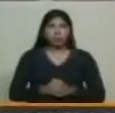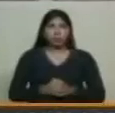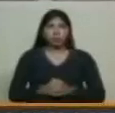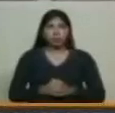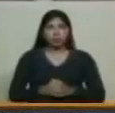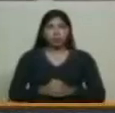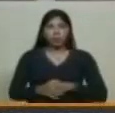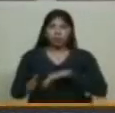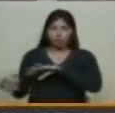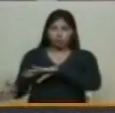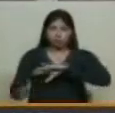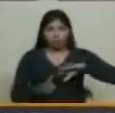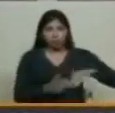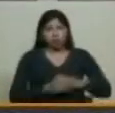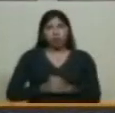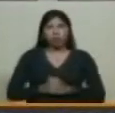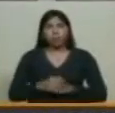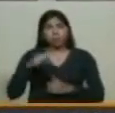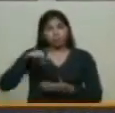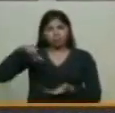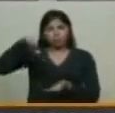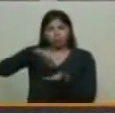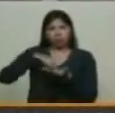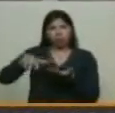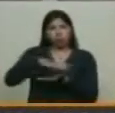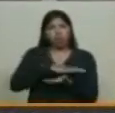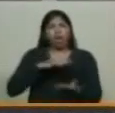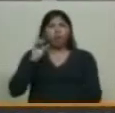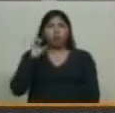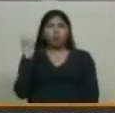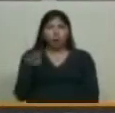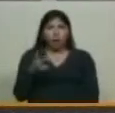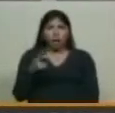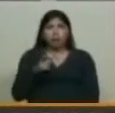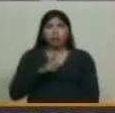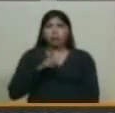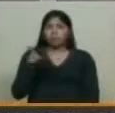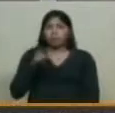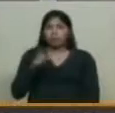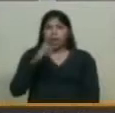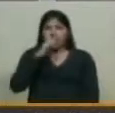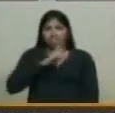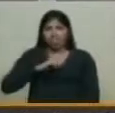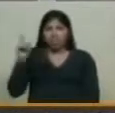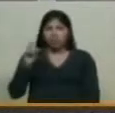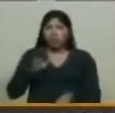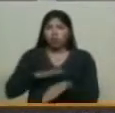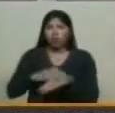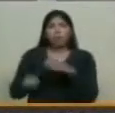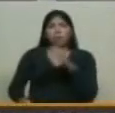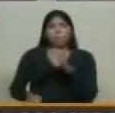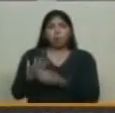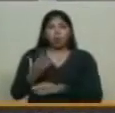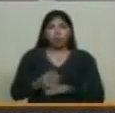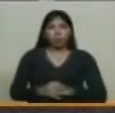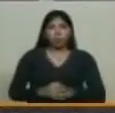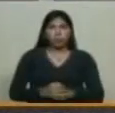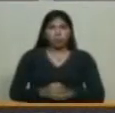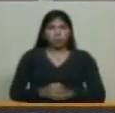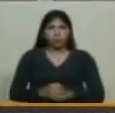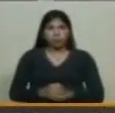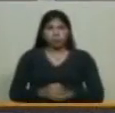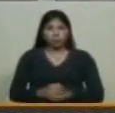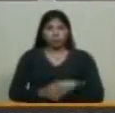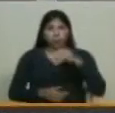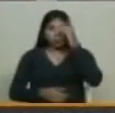Y la ciudad de Guarenas está de aniversario y las autoridades nacionales y regionales realizan diferentes actividades en honor a su fundación. Nuestra compañera Adriana La